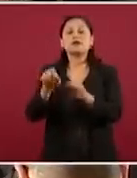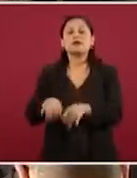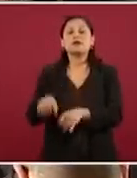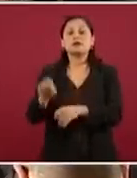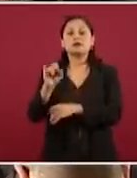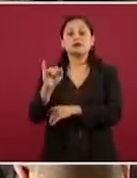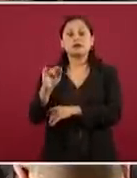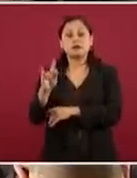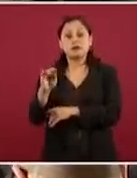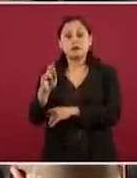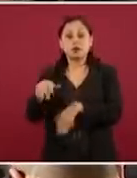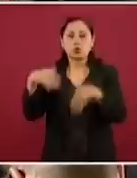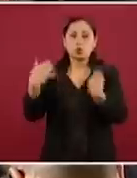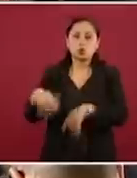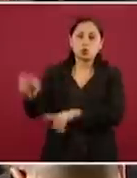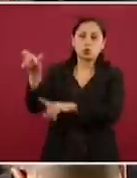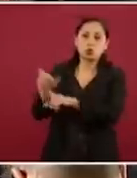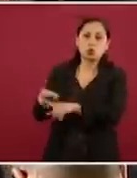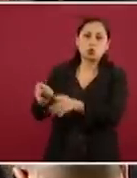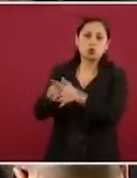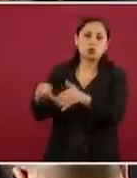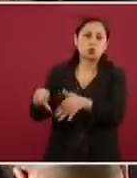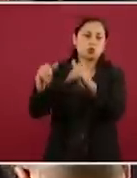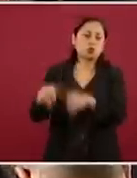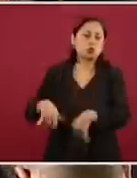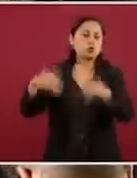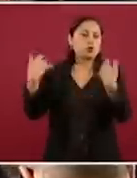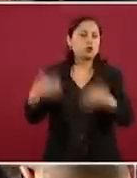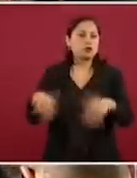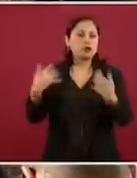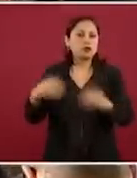Muy buen periodista, llegó a ser